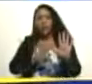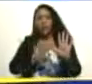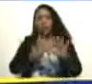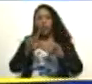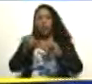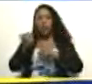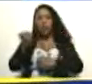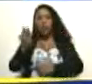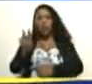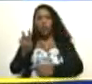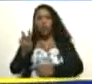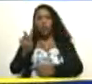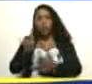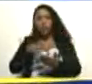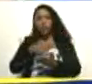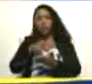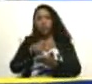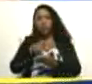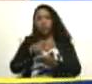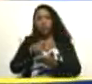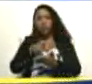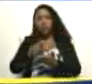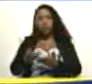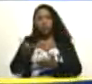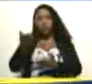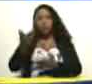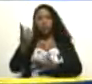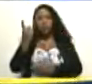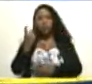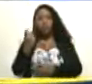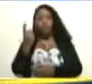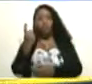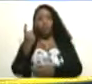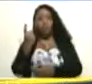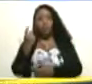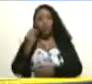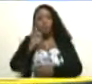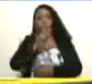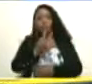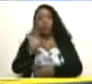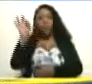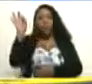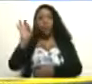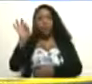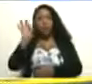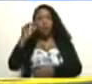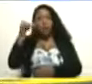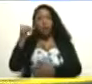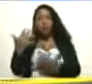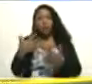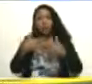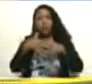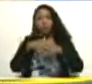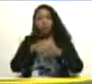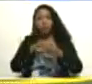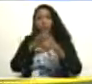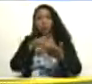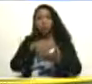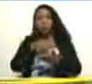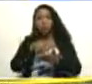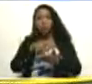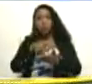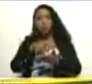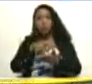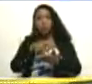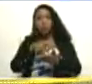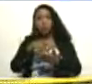10.431.902 participantes, en virtud que todavía falta un 2% que ingrese a la transmisión